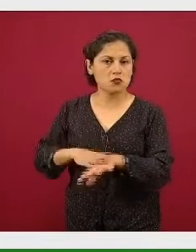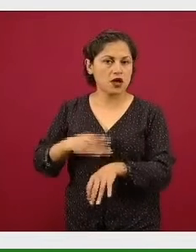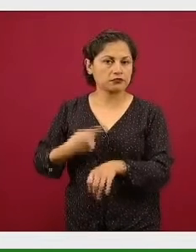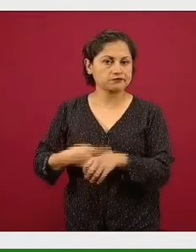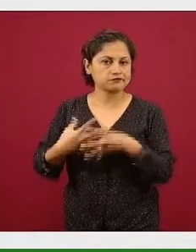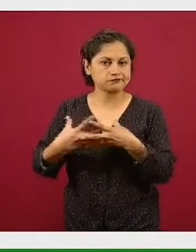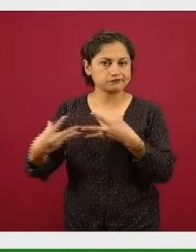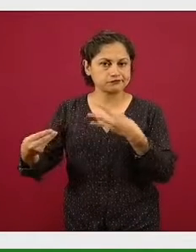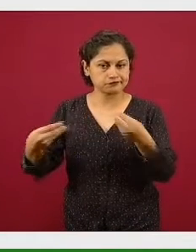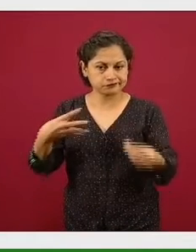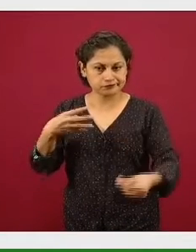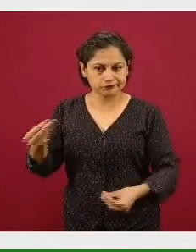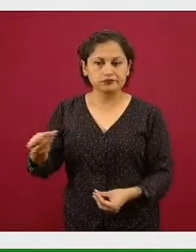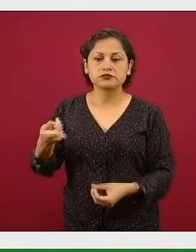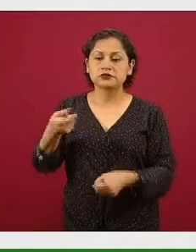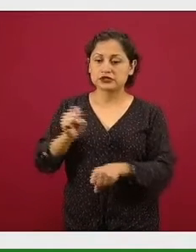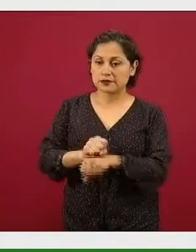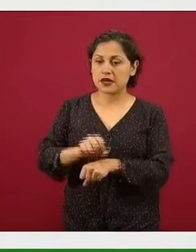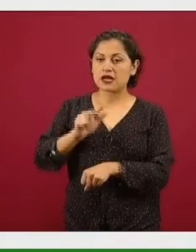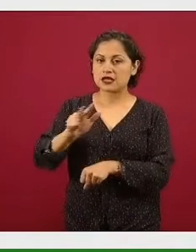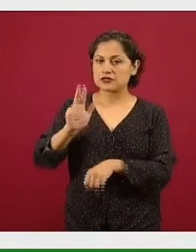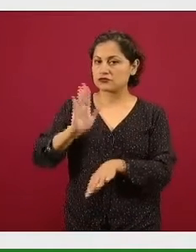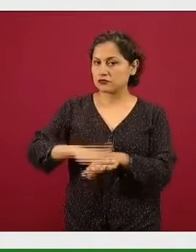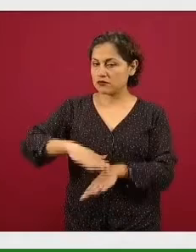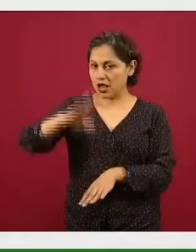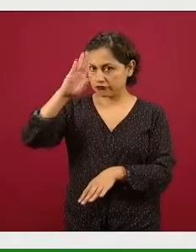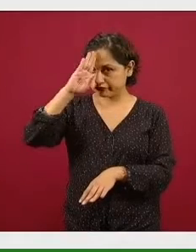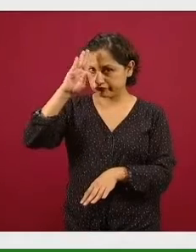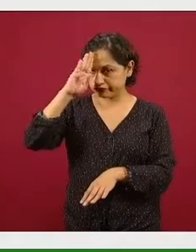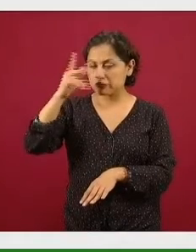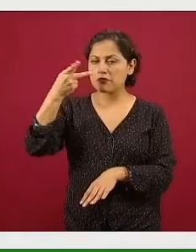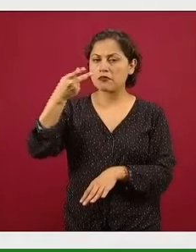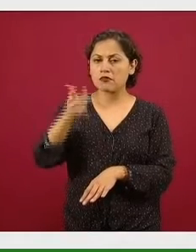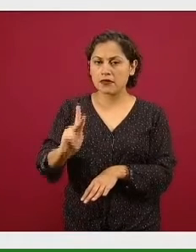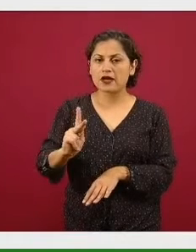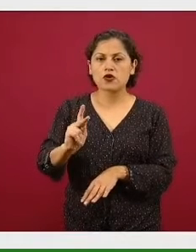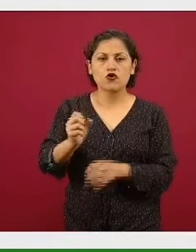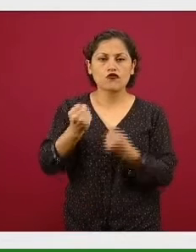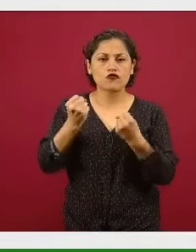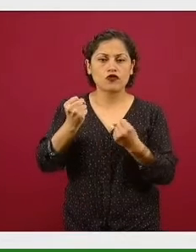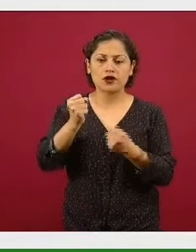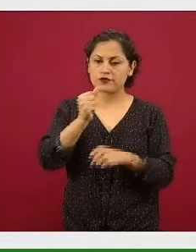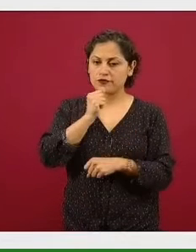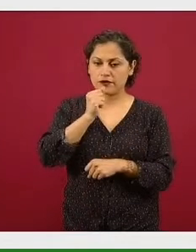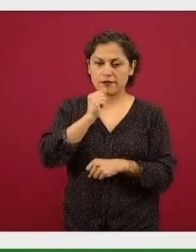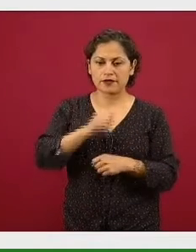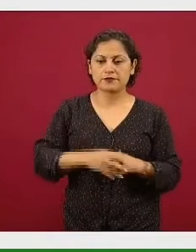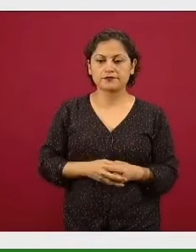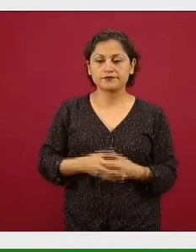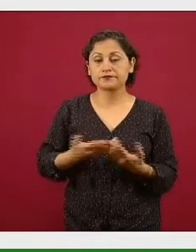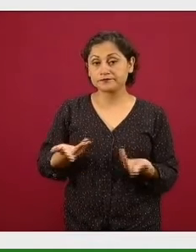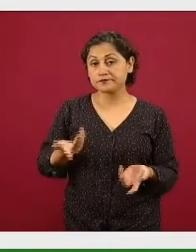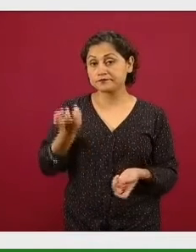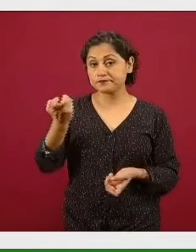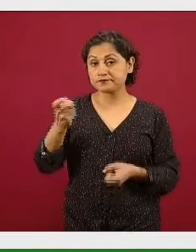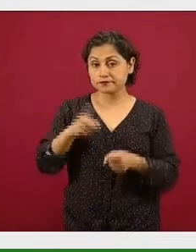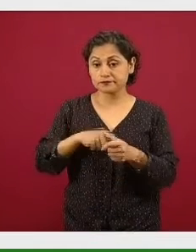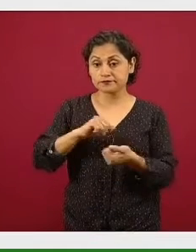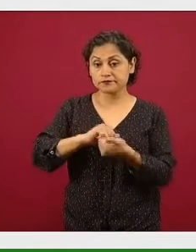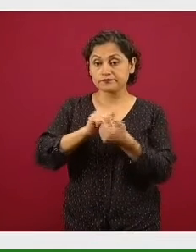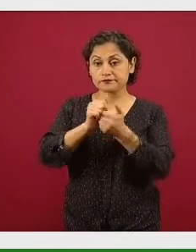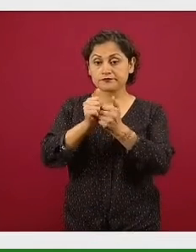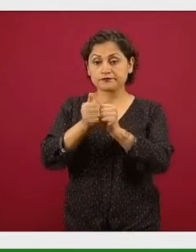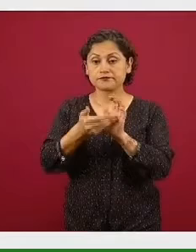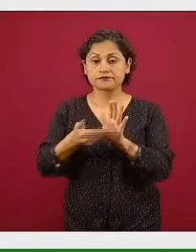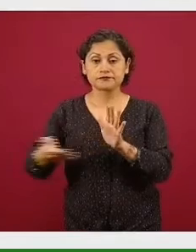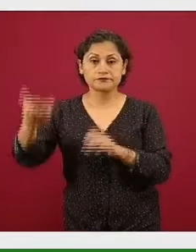estado, en la 18 es mucho más notorio, aunque todavía con poca intensidad, pero en la medida que se van pasando las semanas, vemos